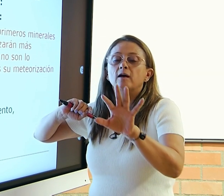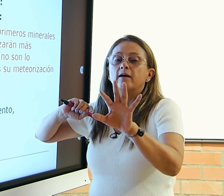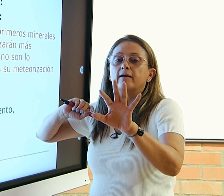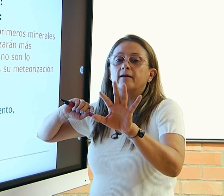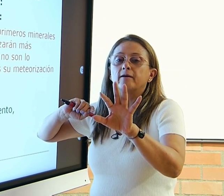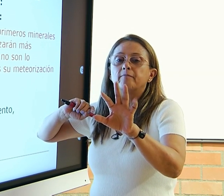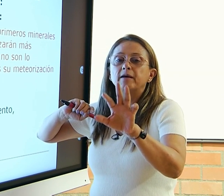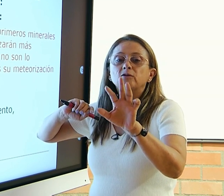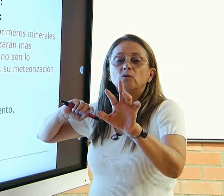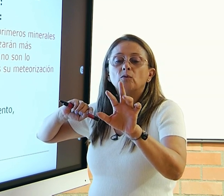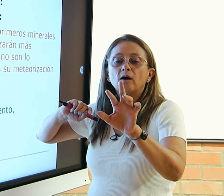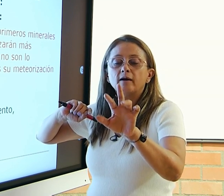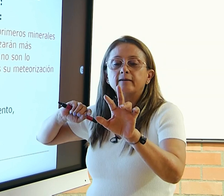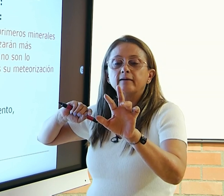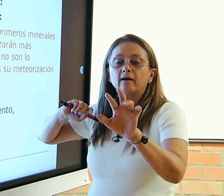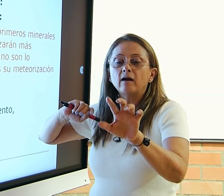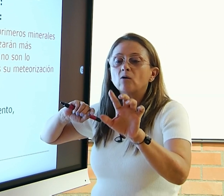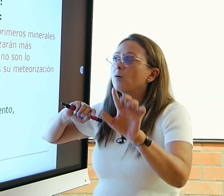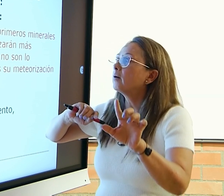atmosféricos,